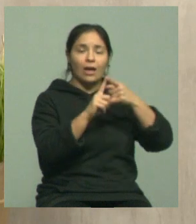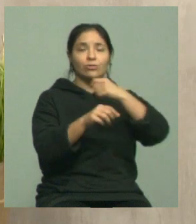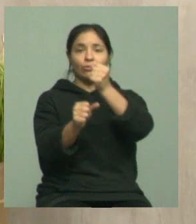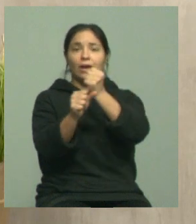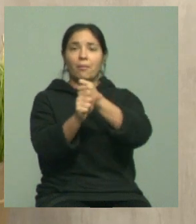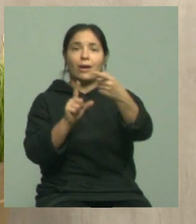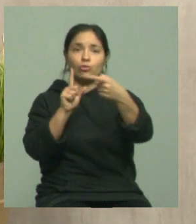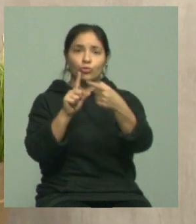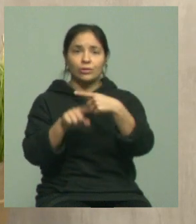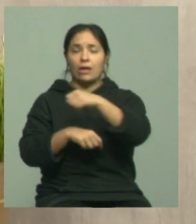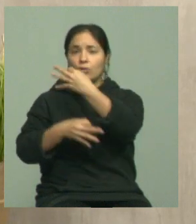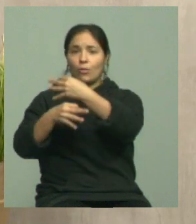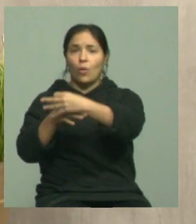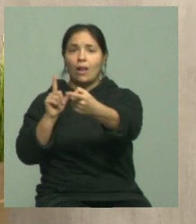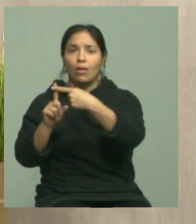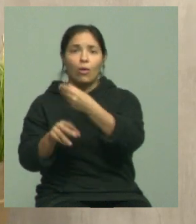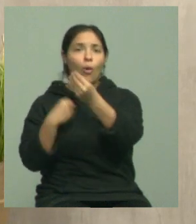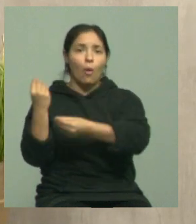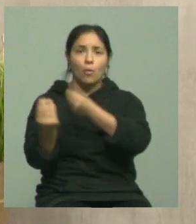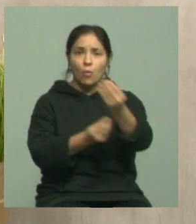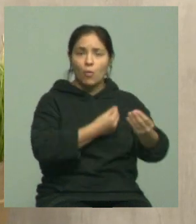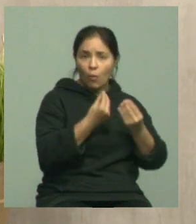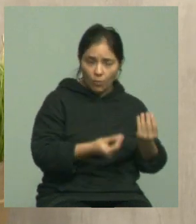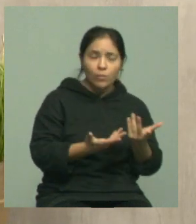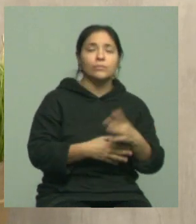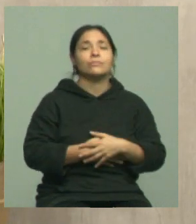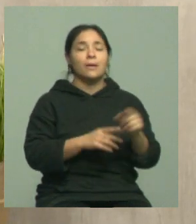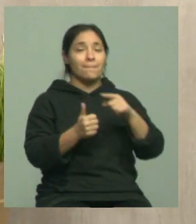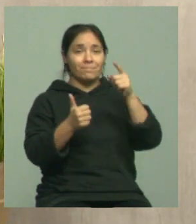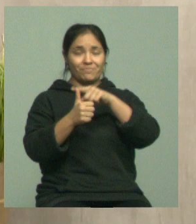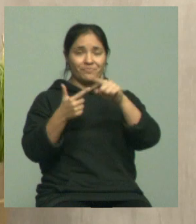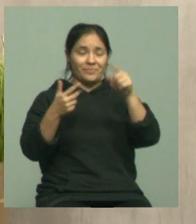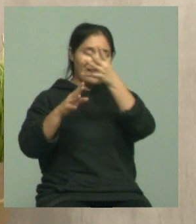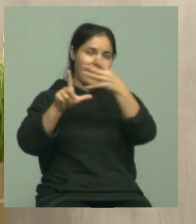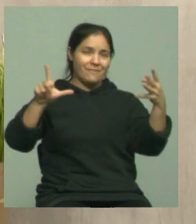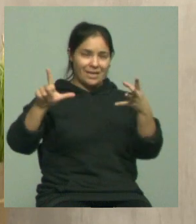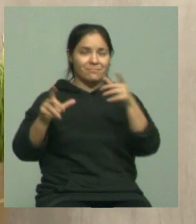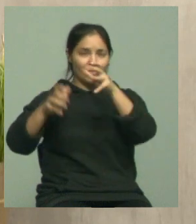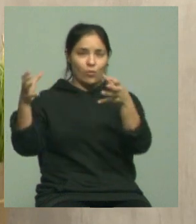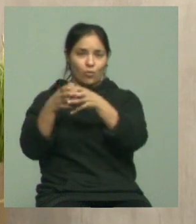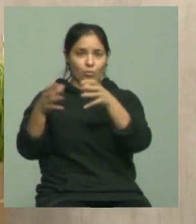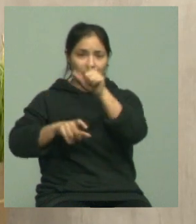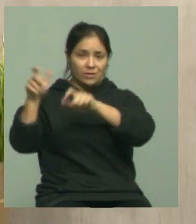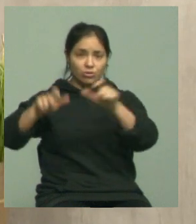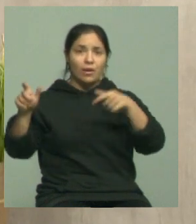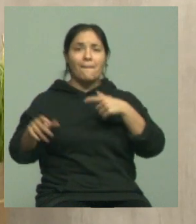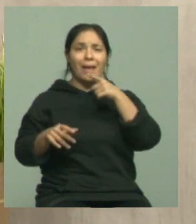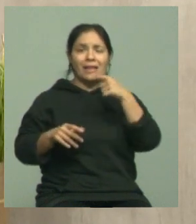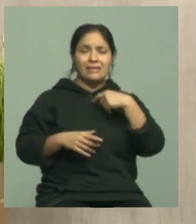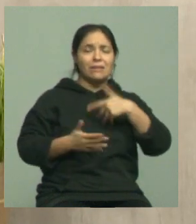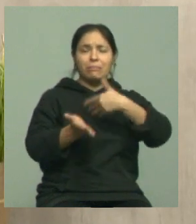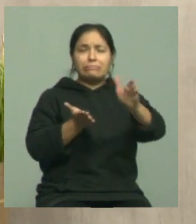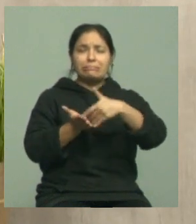su escuela. Cómo las personas homosexuales, lesbianas, trans, son expulsadas del sistema